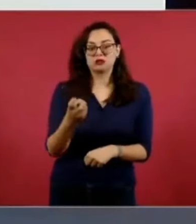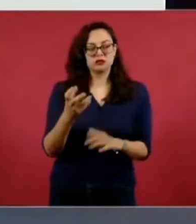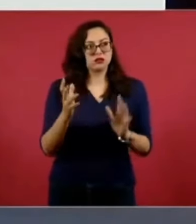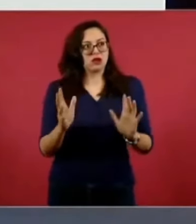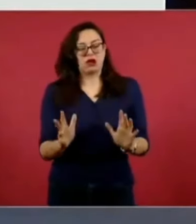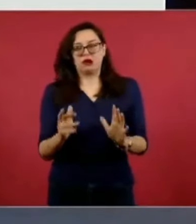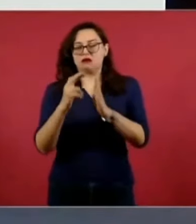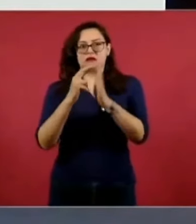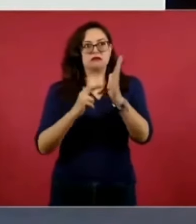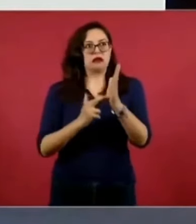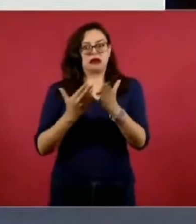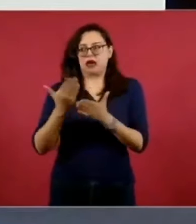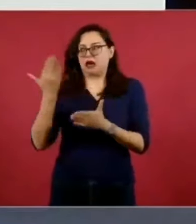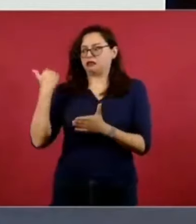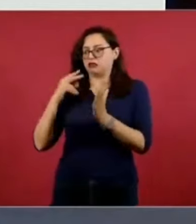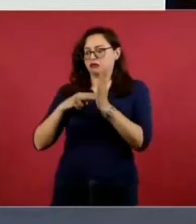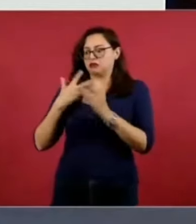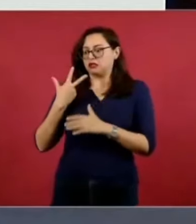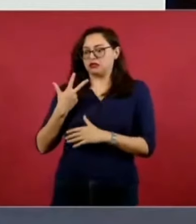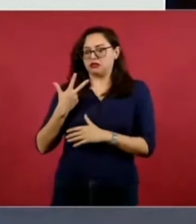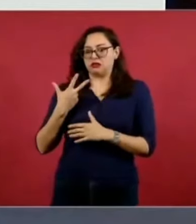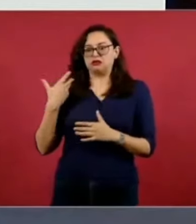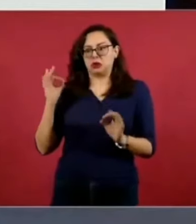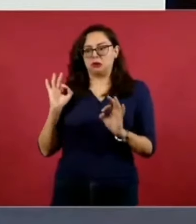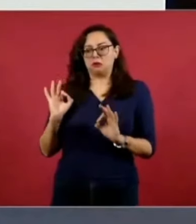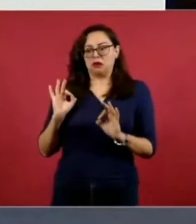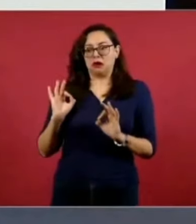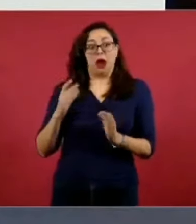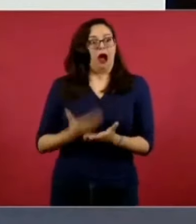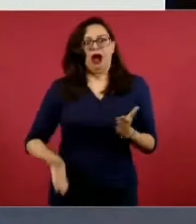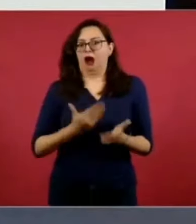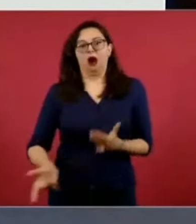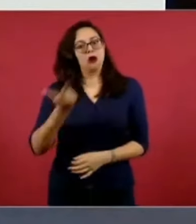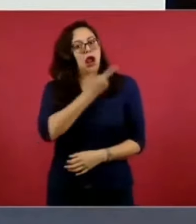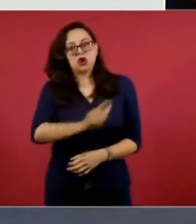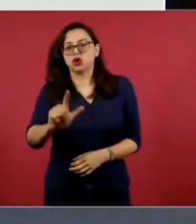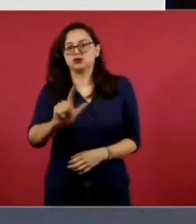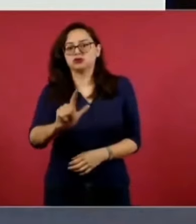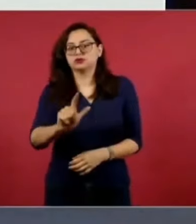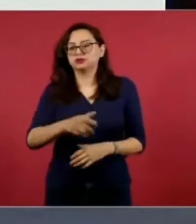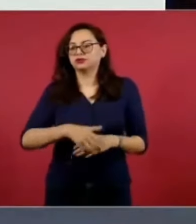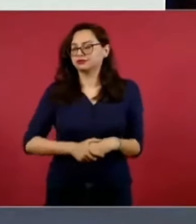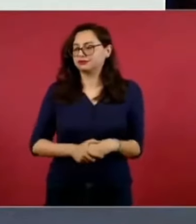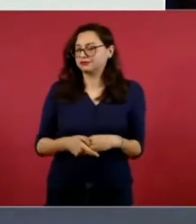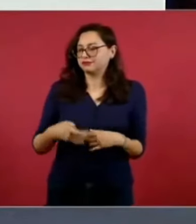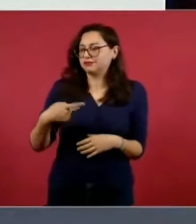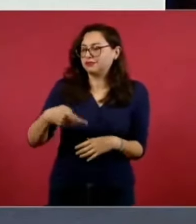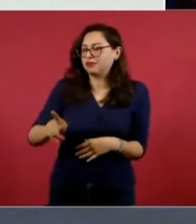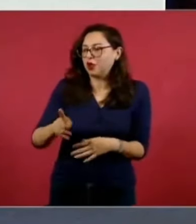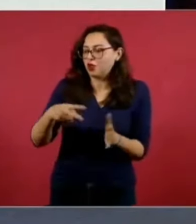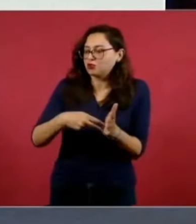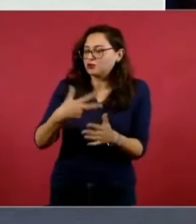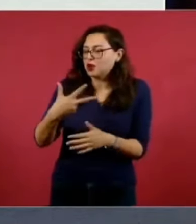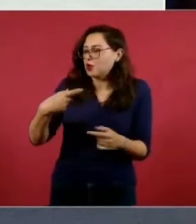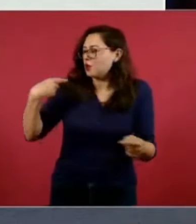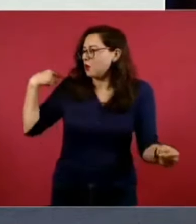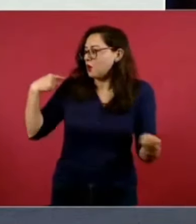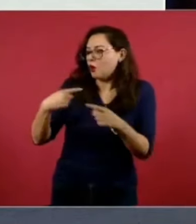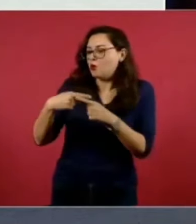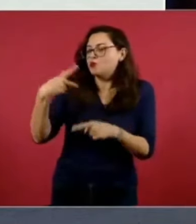el criterio que se ha mantenido siempre ahora dicen que no sea por partido que sea por coalición